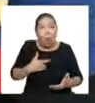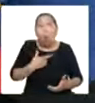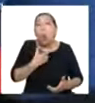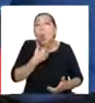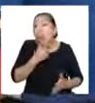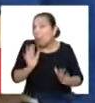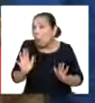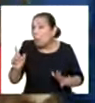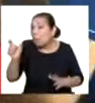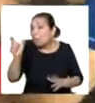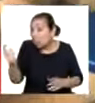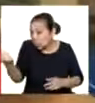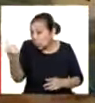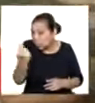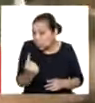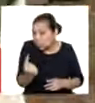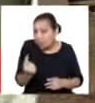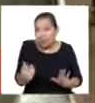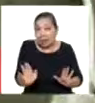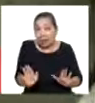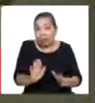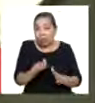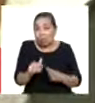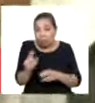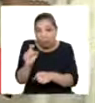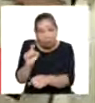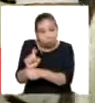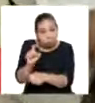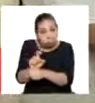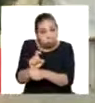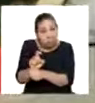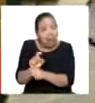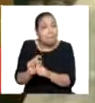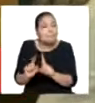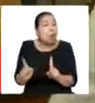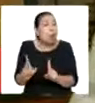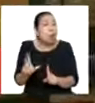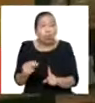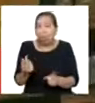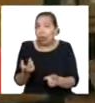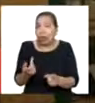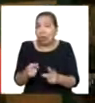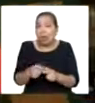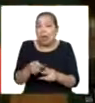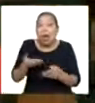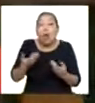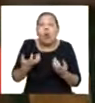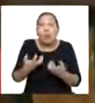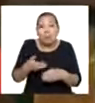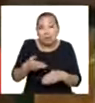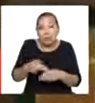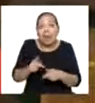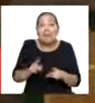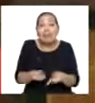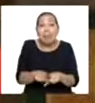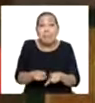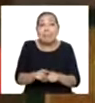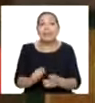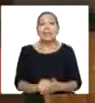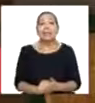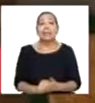acá los especialistas del CITE durante toda la capacitación los asisten, no solo en las técnicas de fabricación del producto, sino